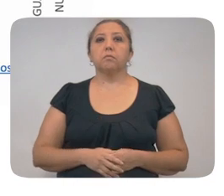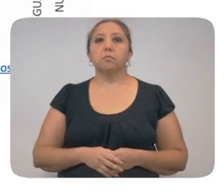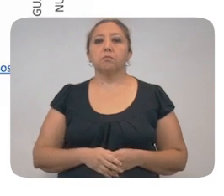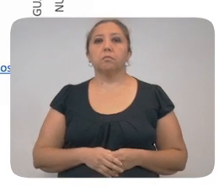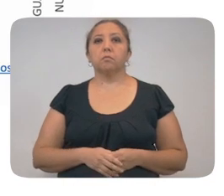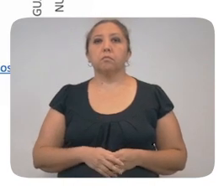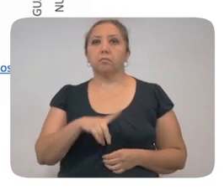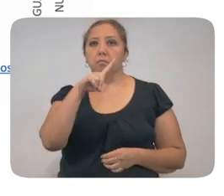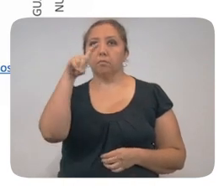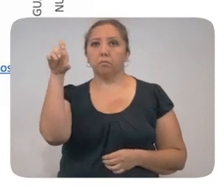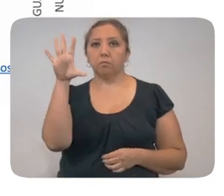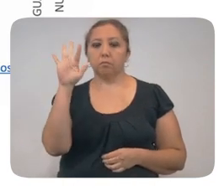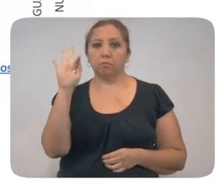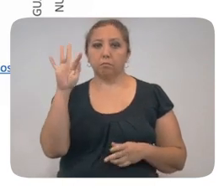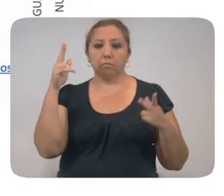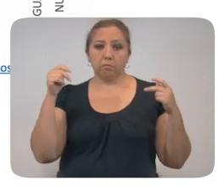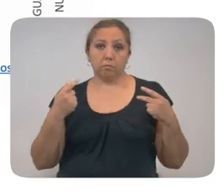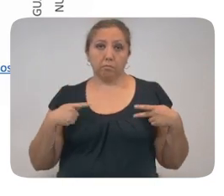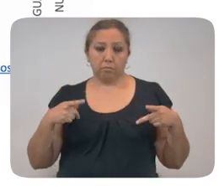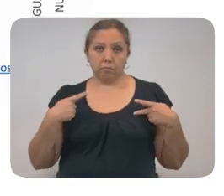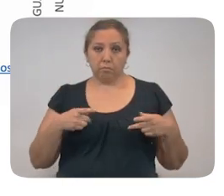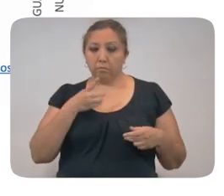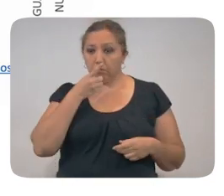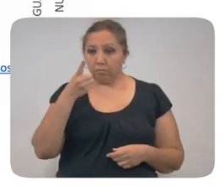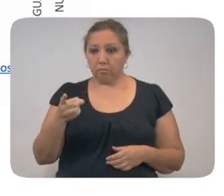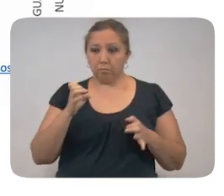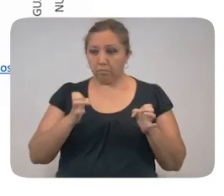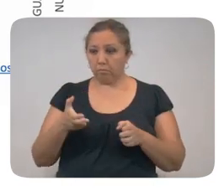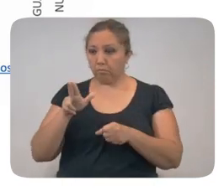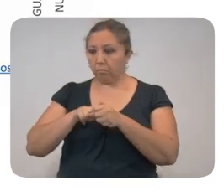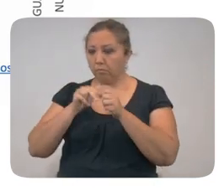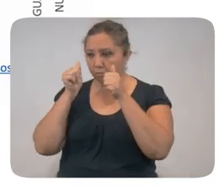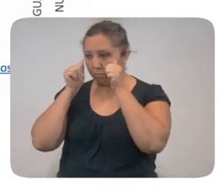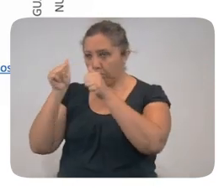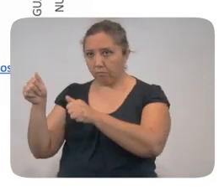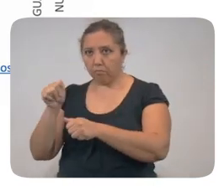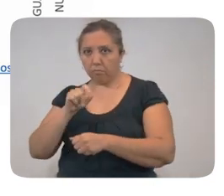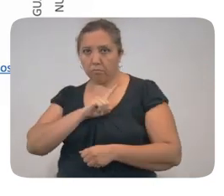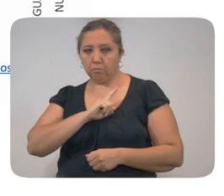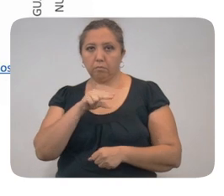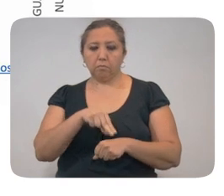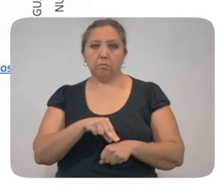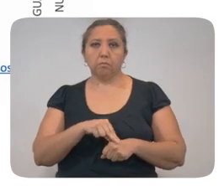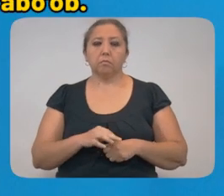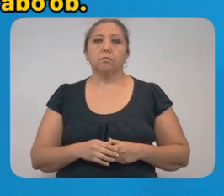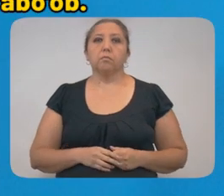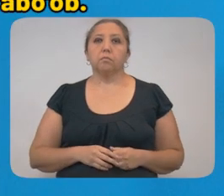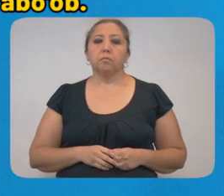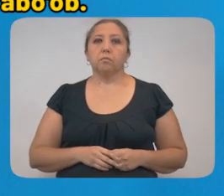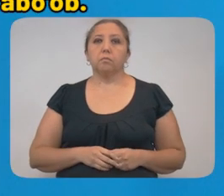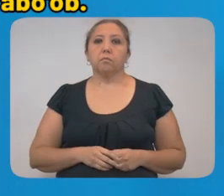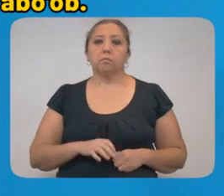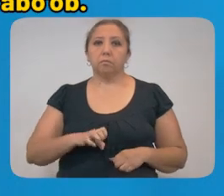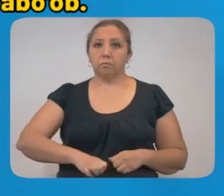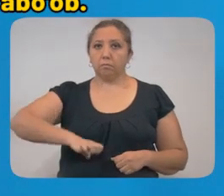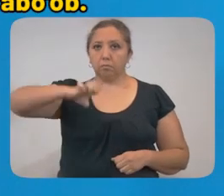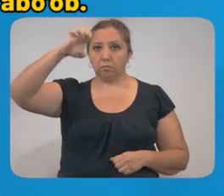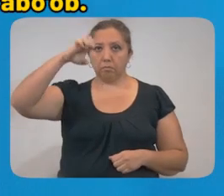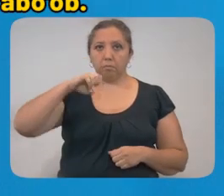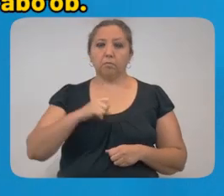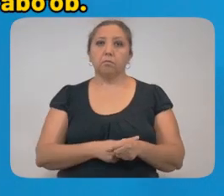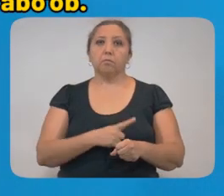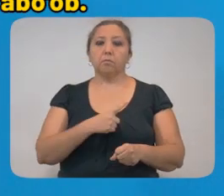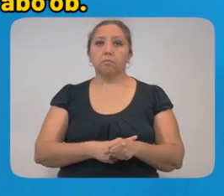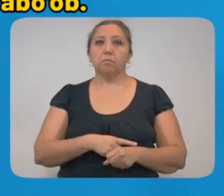leves. 140 de los casos confirmados están hospitalizados y en aislamiento total. El rango de edad de los